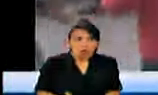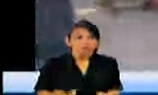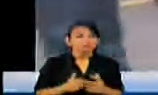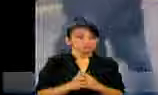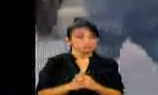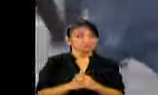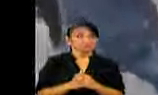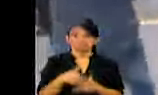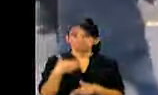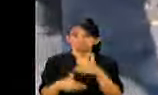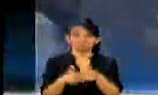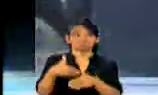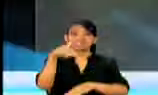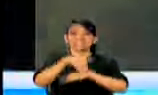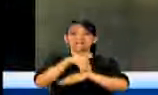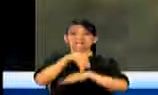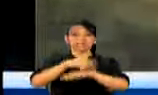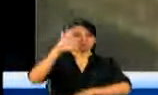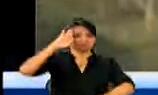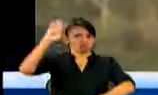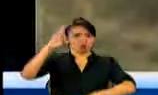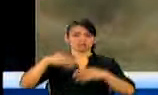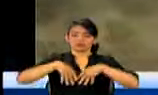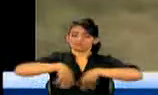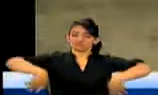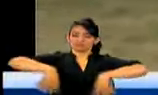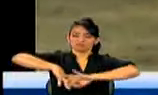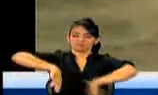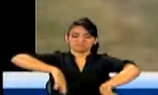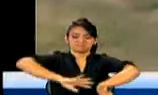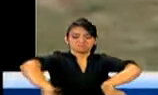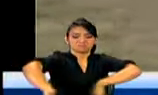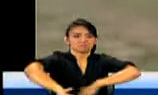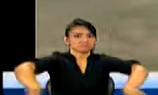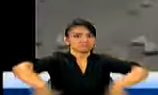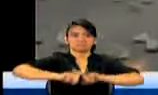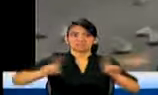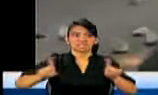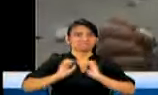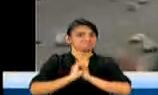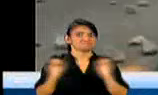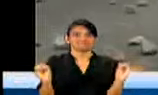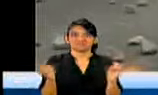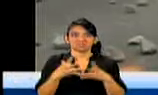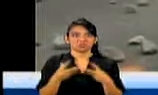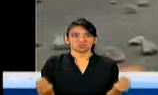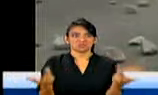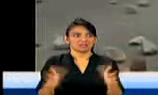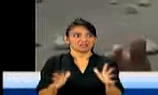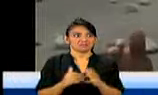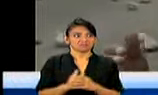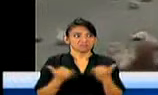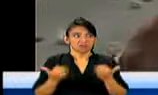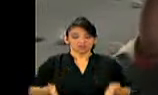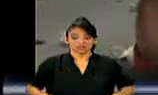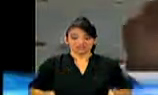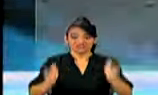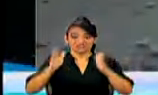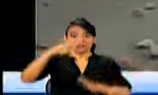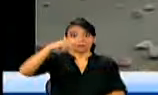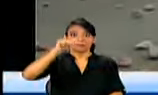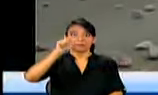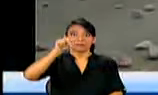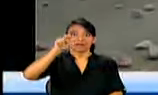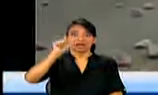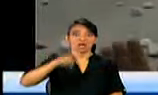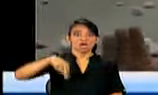En horas de la tarde, los uniformados intentaron abrir la vía sin resultado alguno. En este momento está cerrado la Panamericana